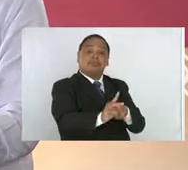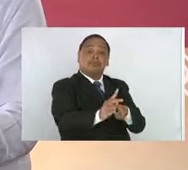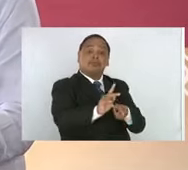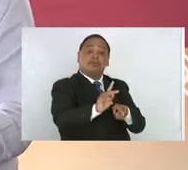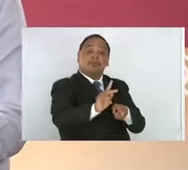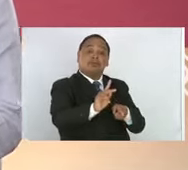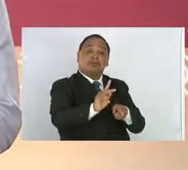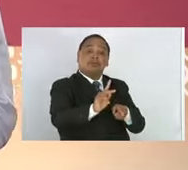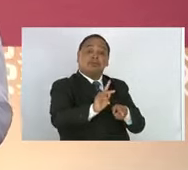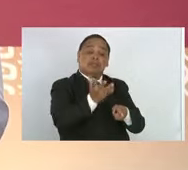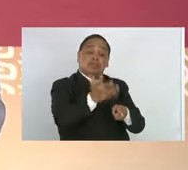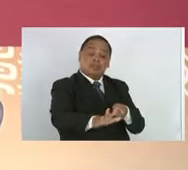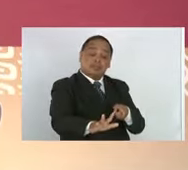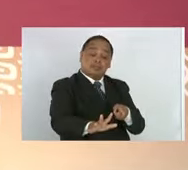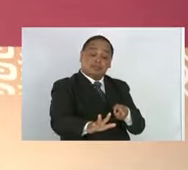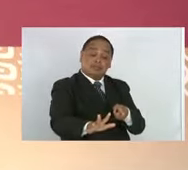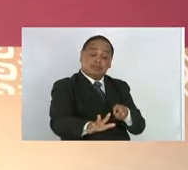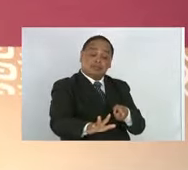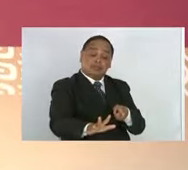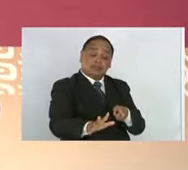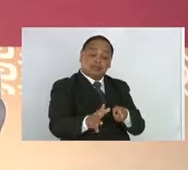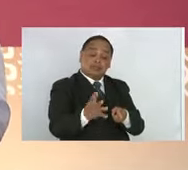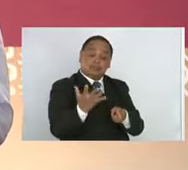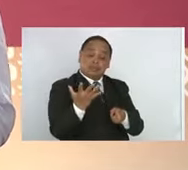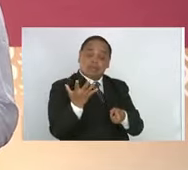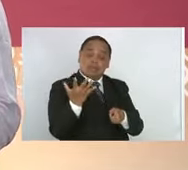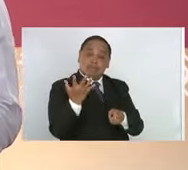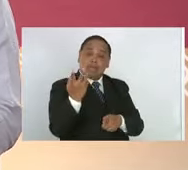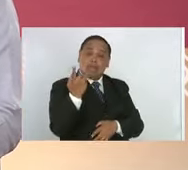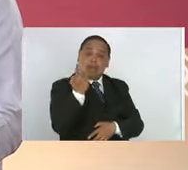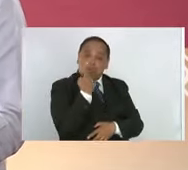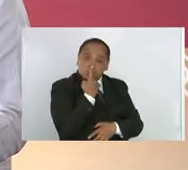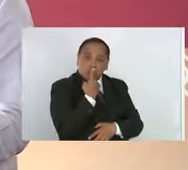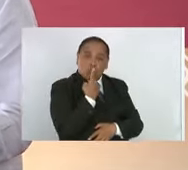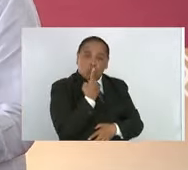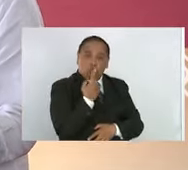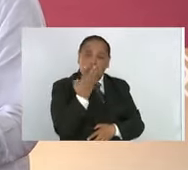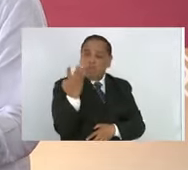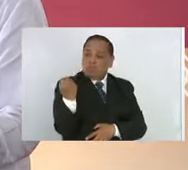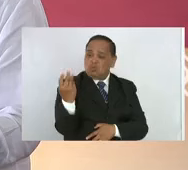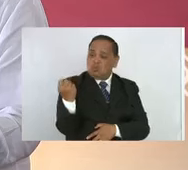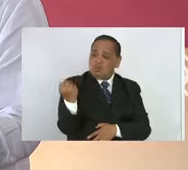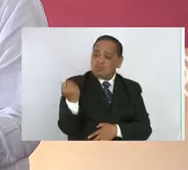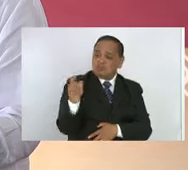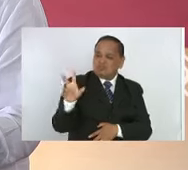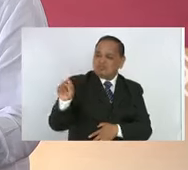aceptaban a 1 y rechazaban a 9.